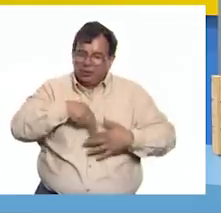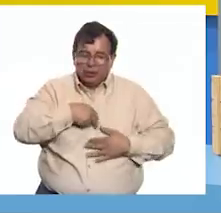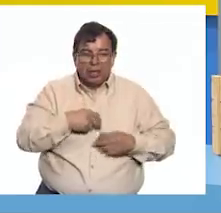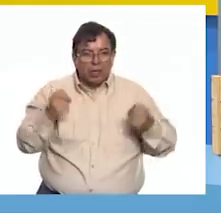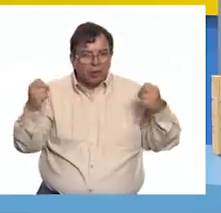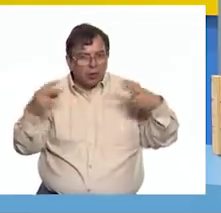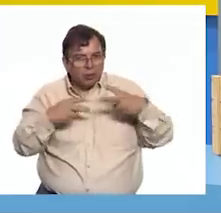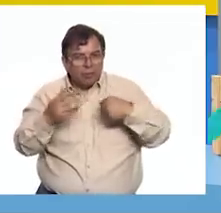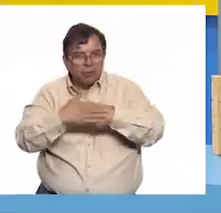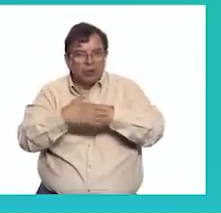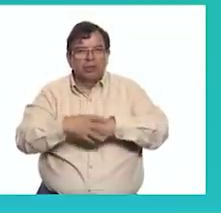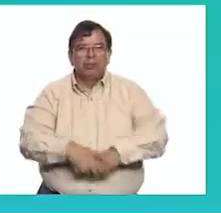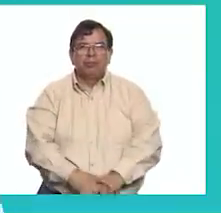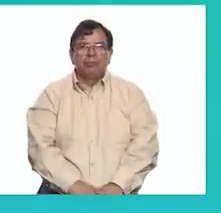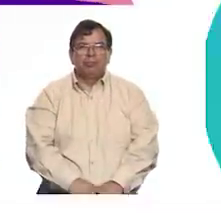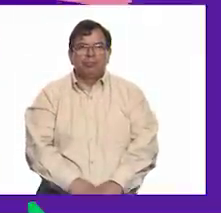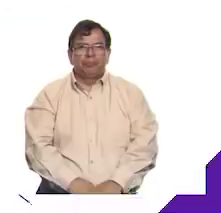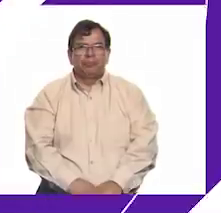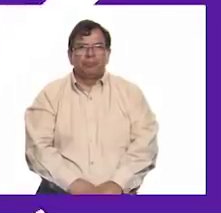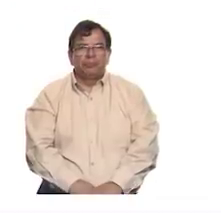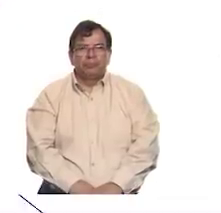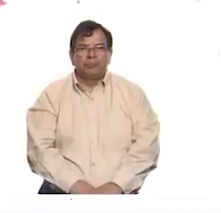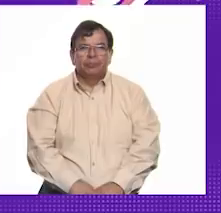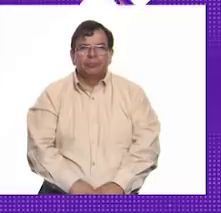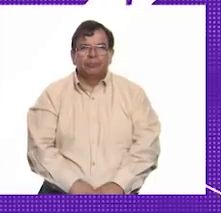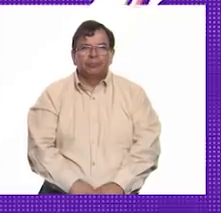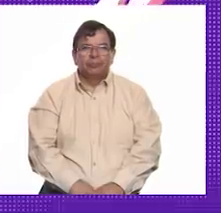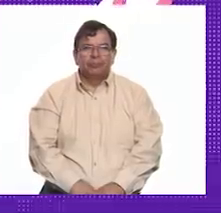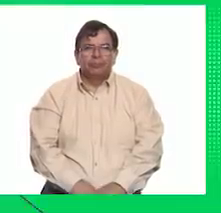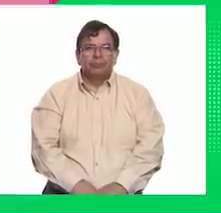vemos hasta la próxima.